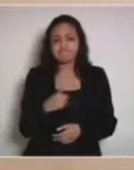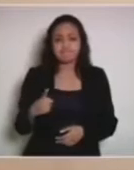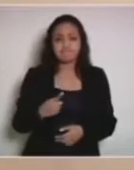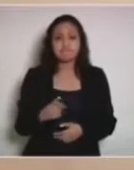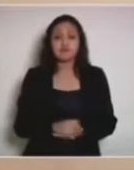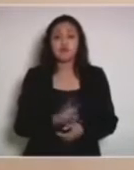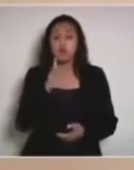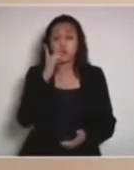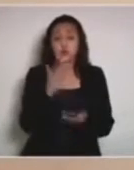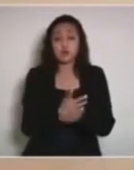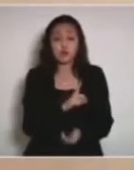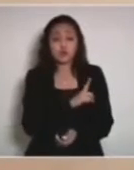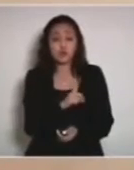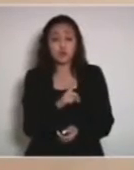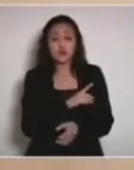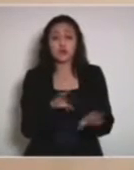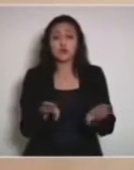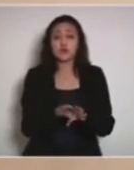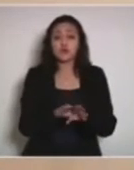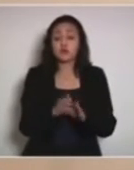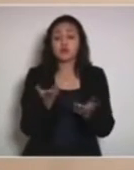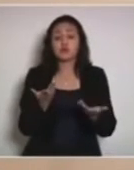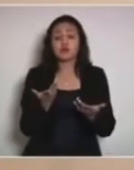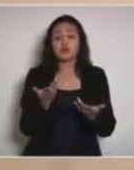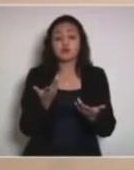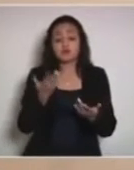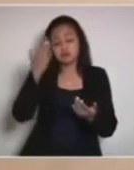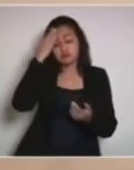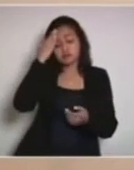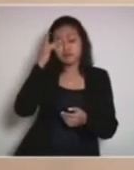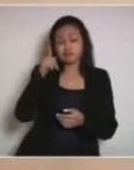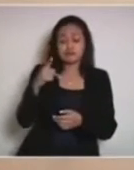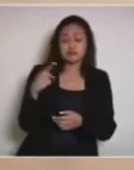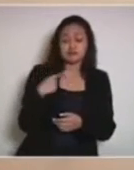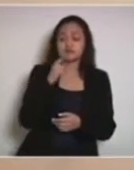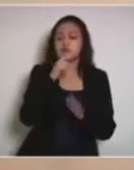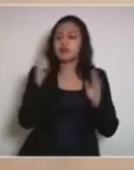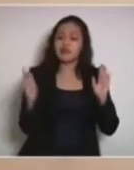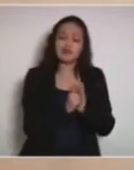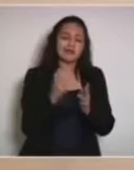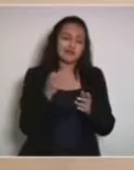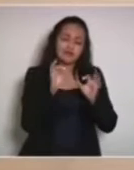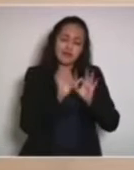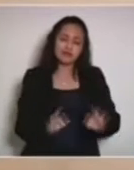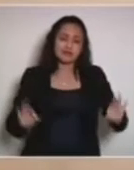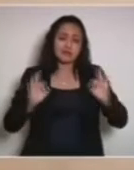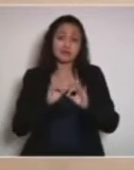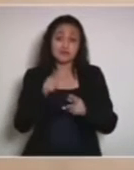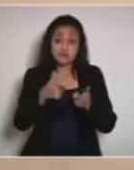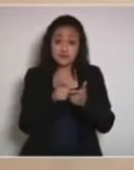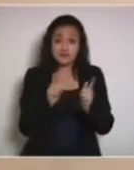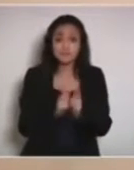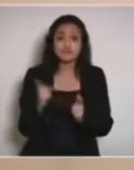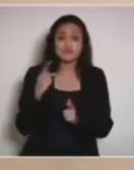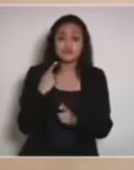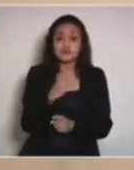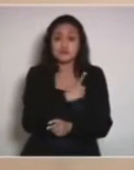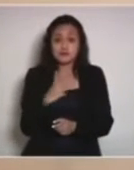no solamente del liderazgo político de la legalidad entonces los partidos políticos tienen que